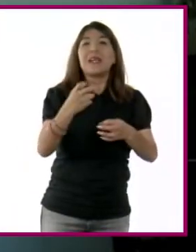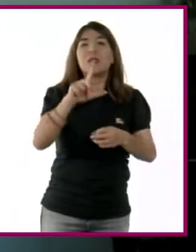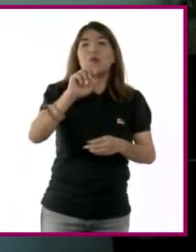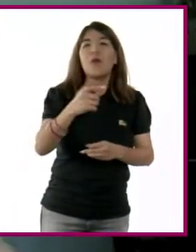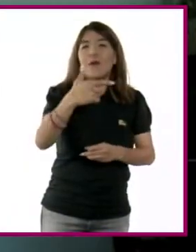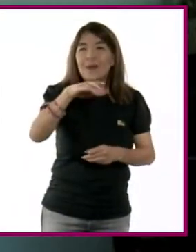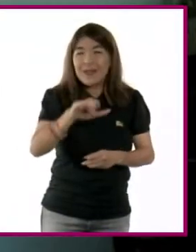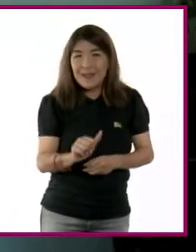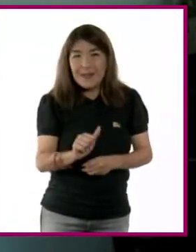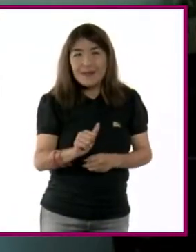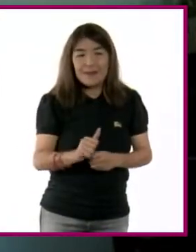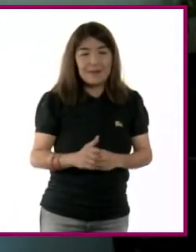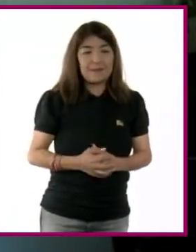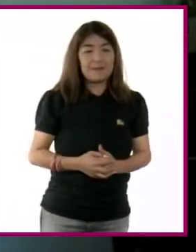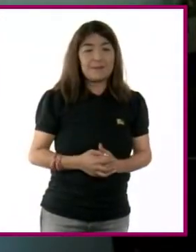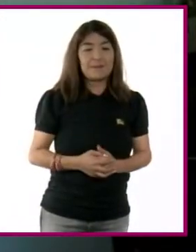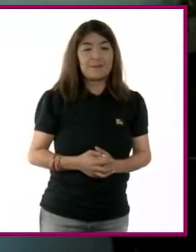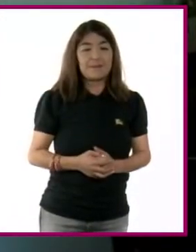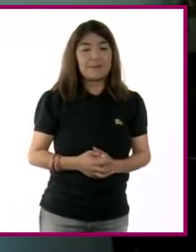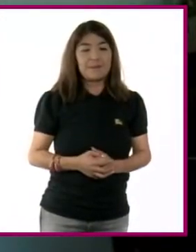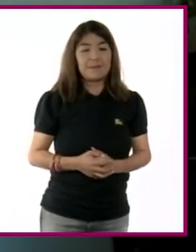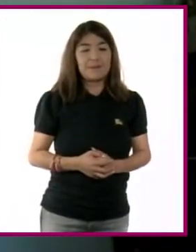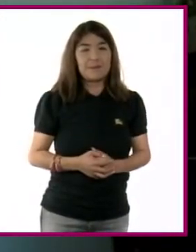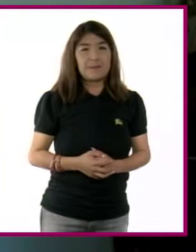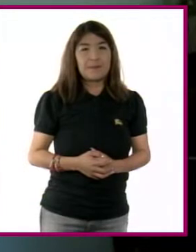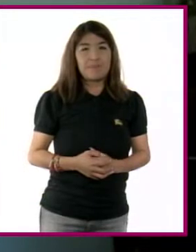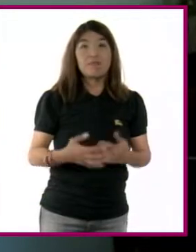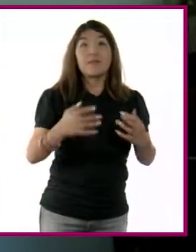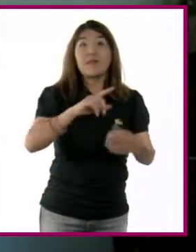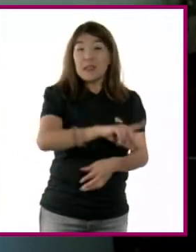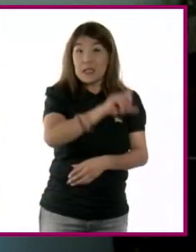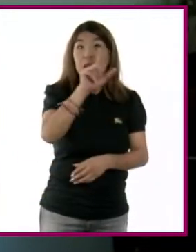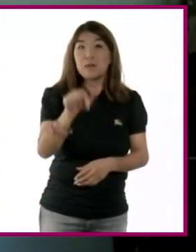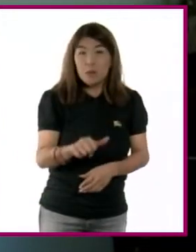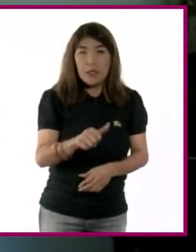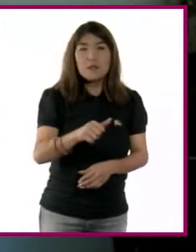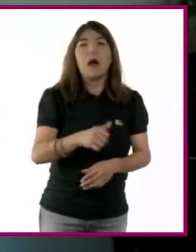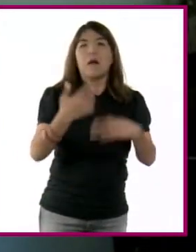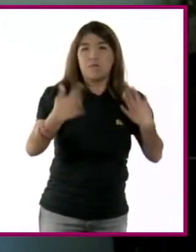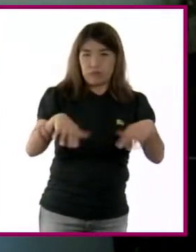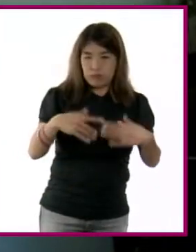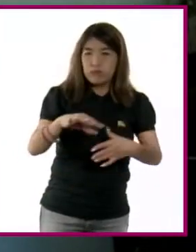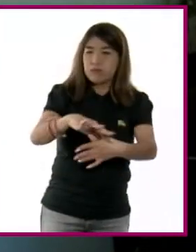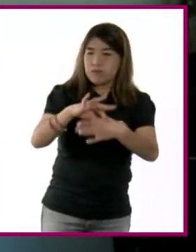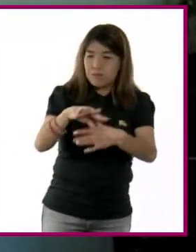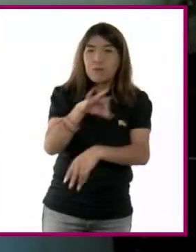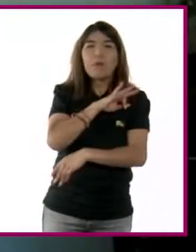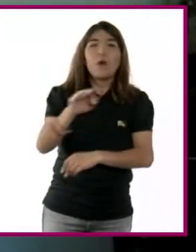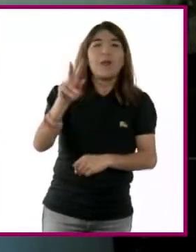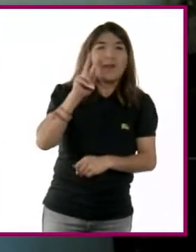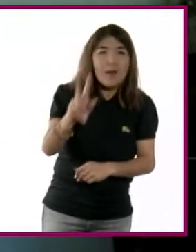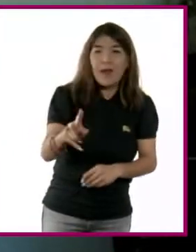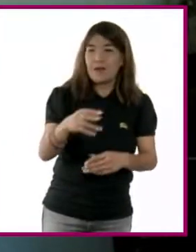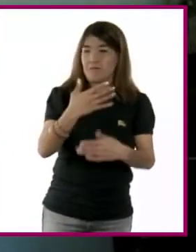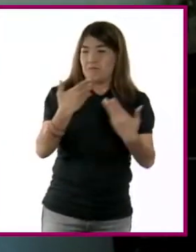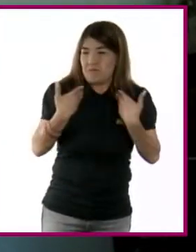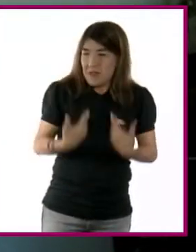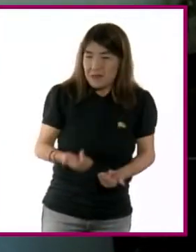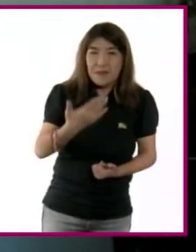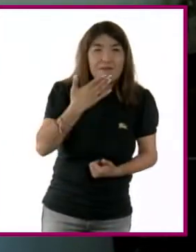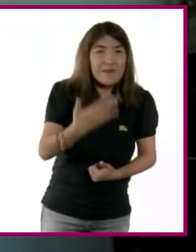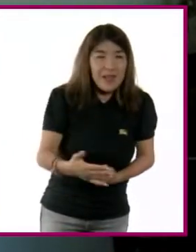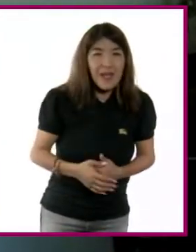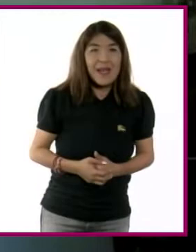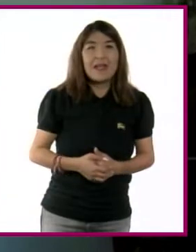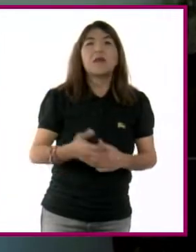sean, como decía hace un momento, que sean asertivas, que se puedan ver, que se puedan entender y que no,